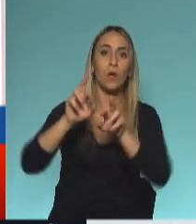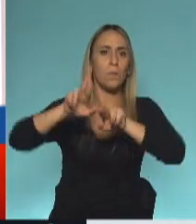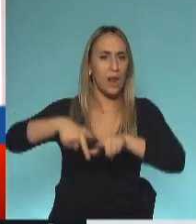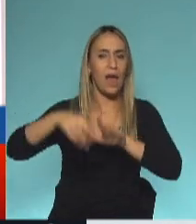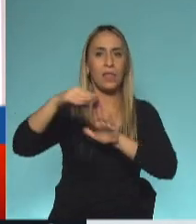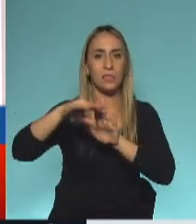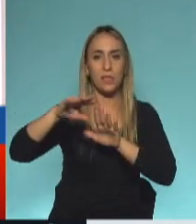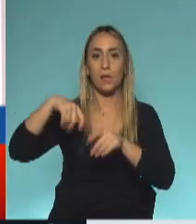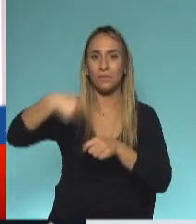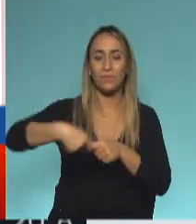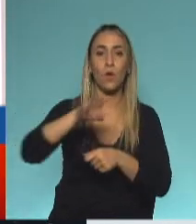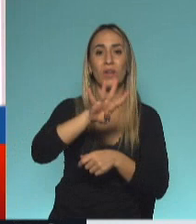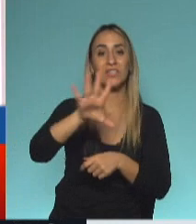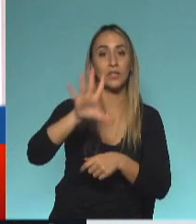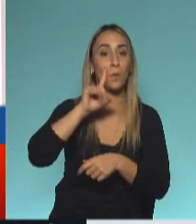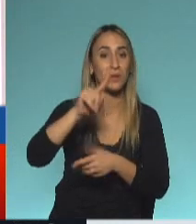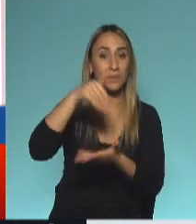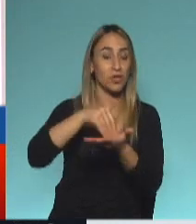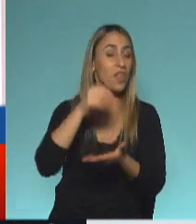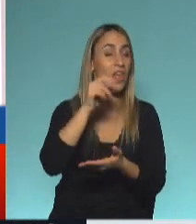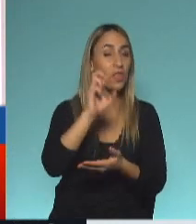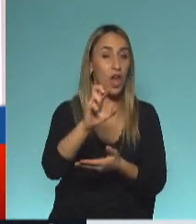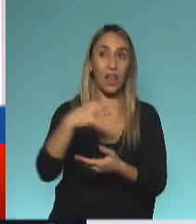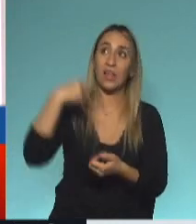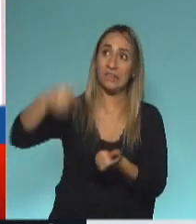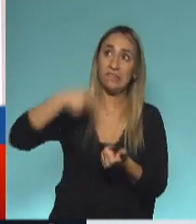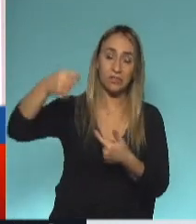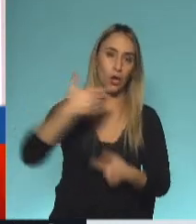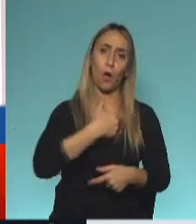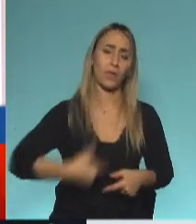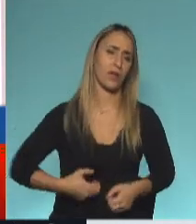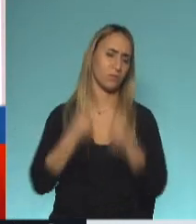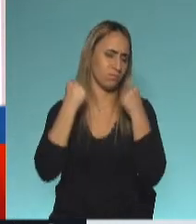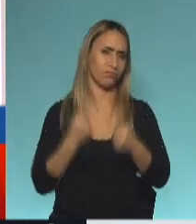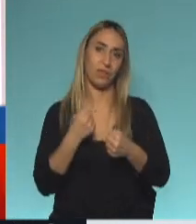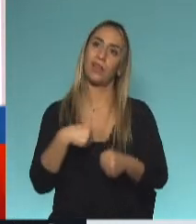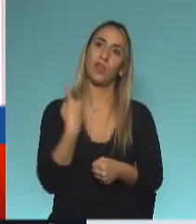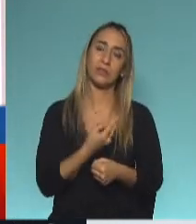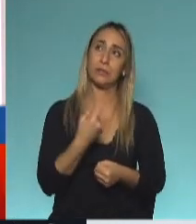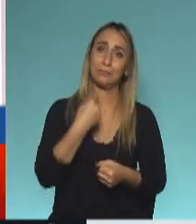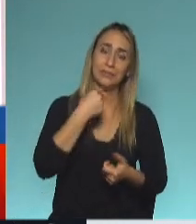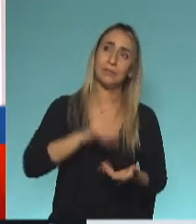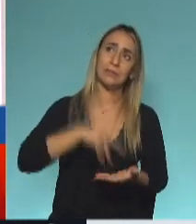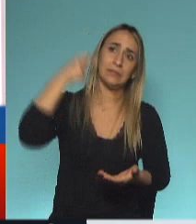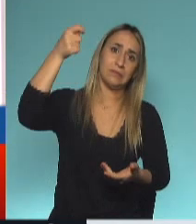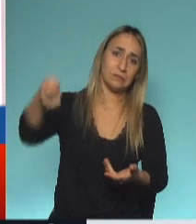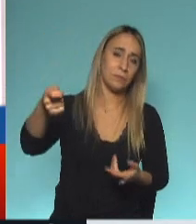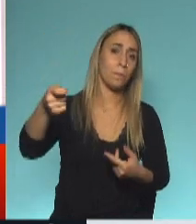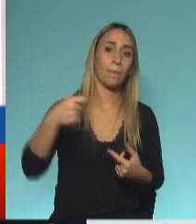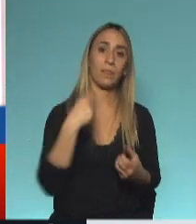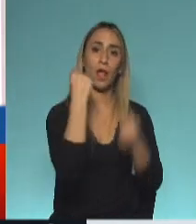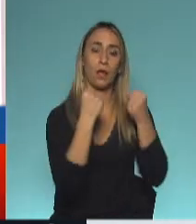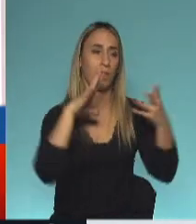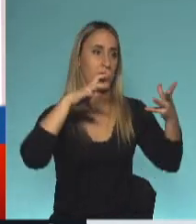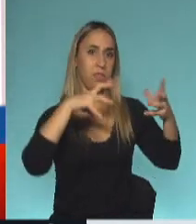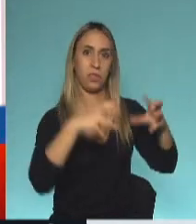nada más y nada menos de 45 mil millones de dólares el gobierno sostiene nosotros no nos vamos a condicionar digamos no vamos a pagarle al fondo en